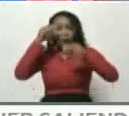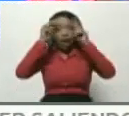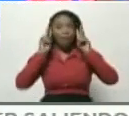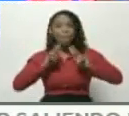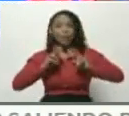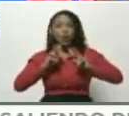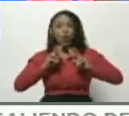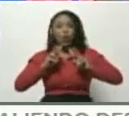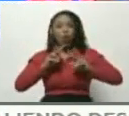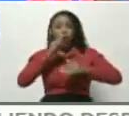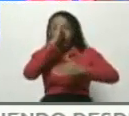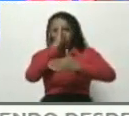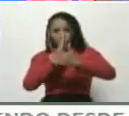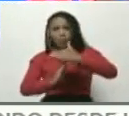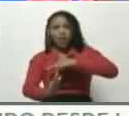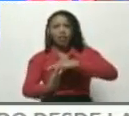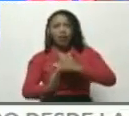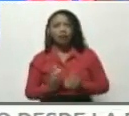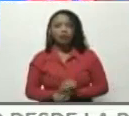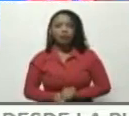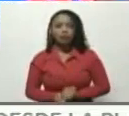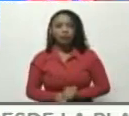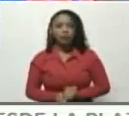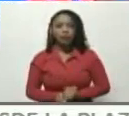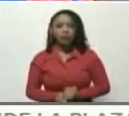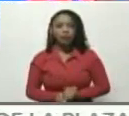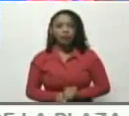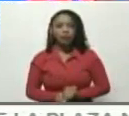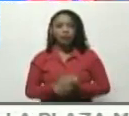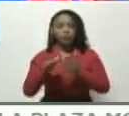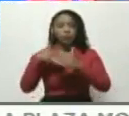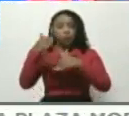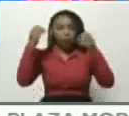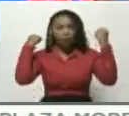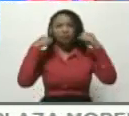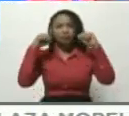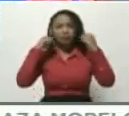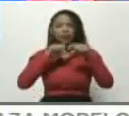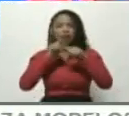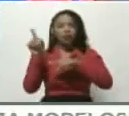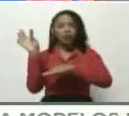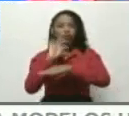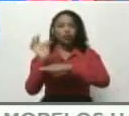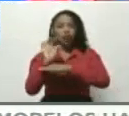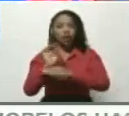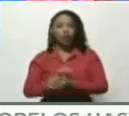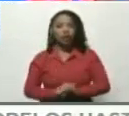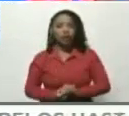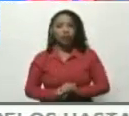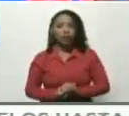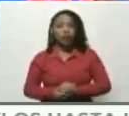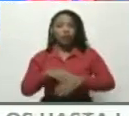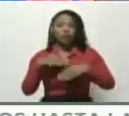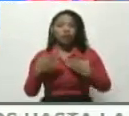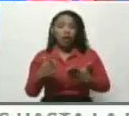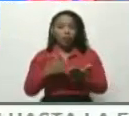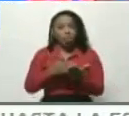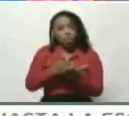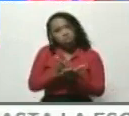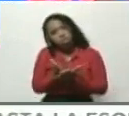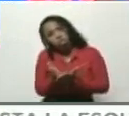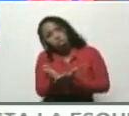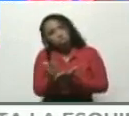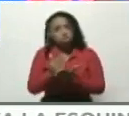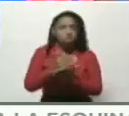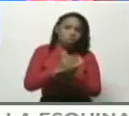Lo guía la humildad. Fuera del ejercicio, aquellos funcionarios que han desviado